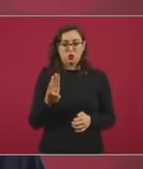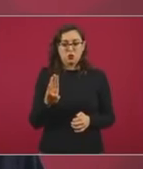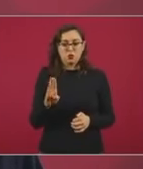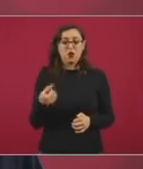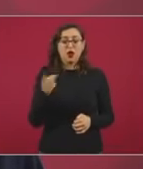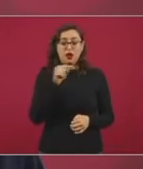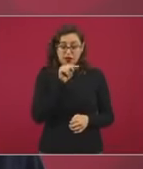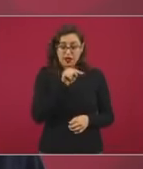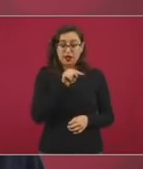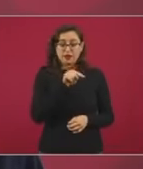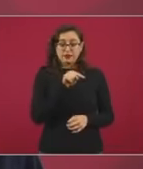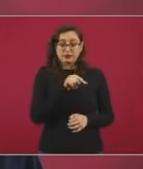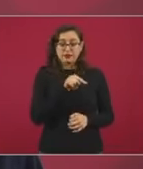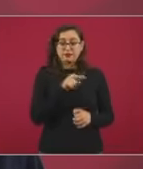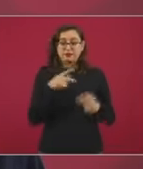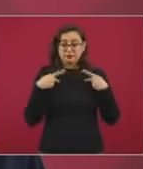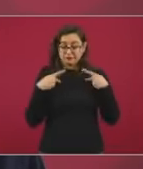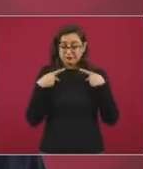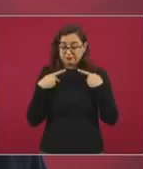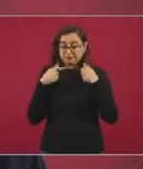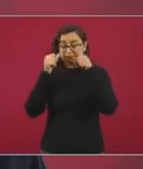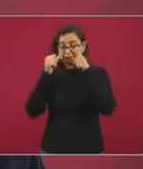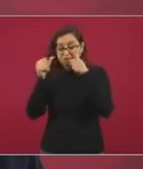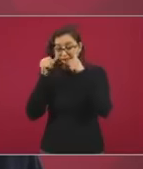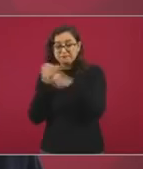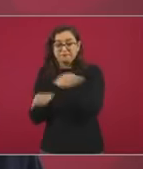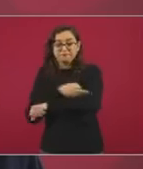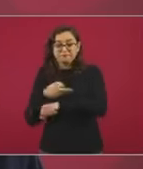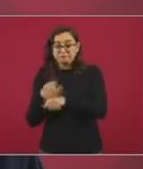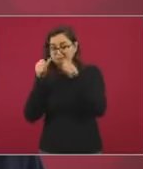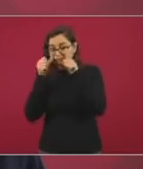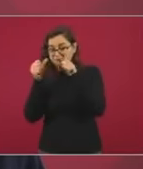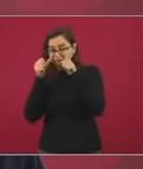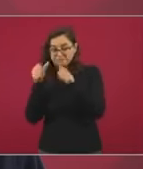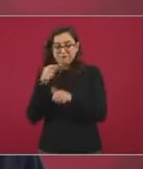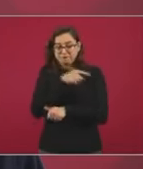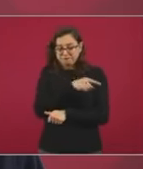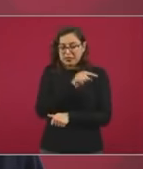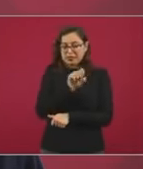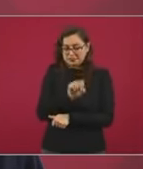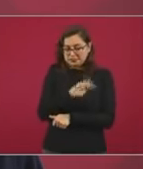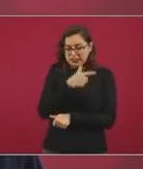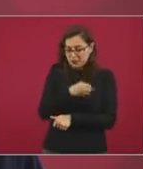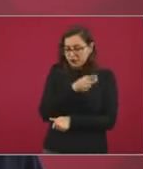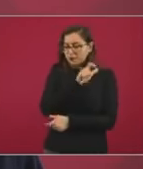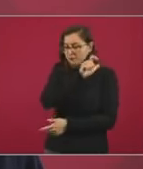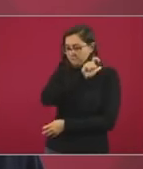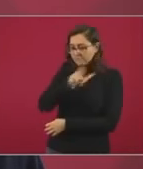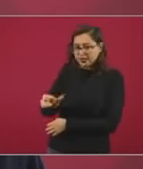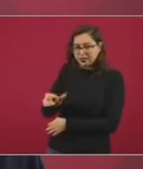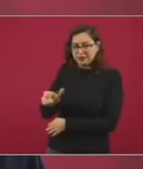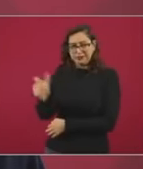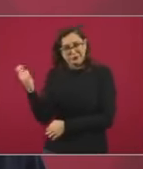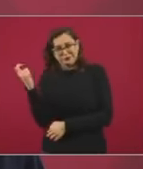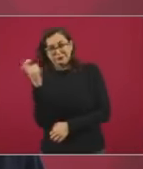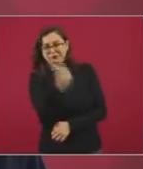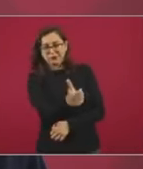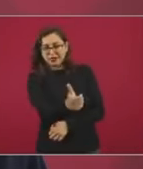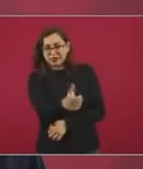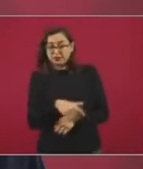atiende a familiares de víctimas, que se les ayude a esta familia.